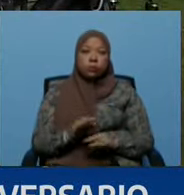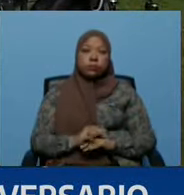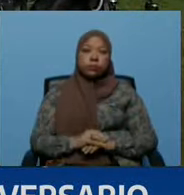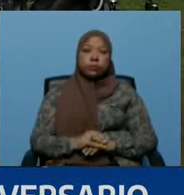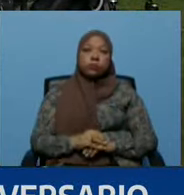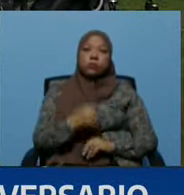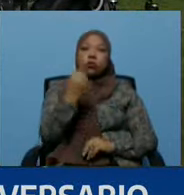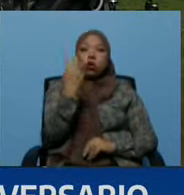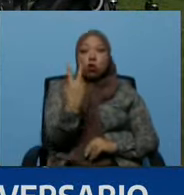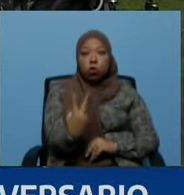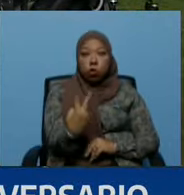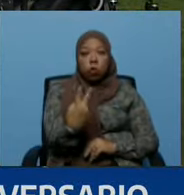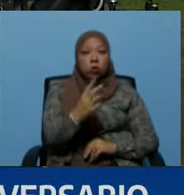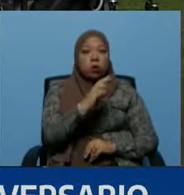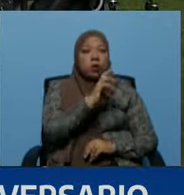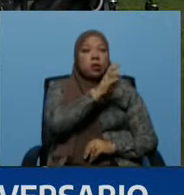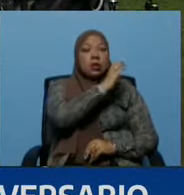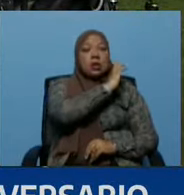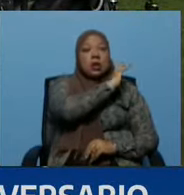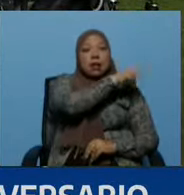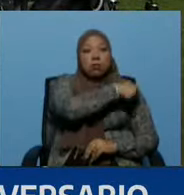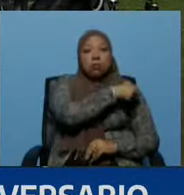Dos sargentos fueron asesinados.